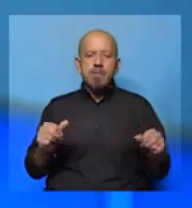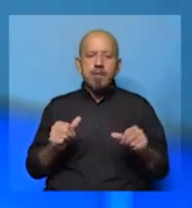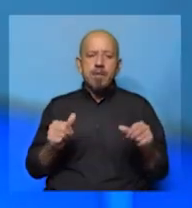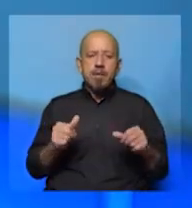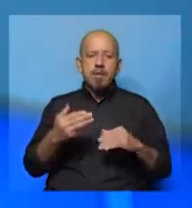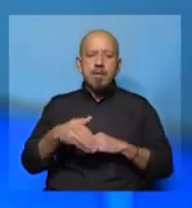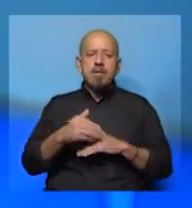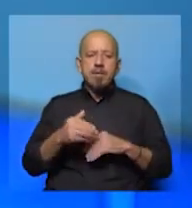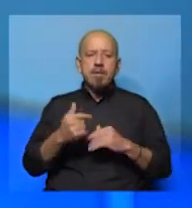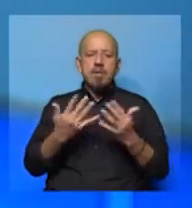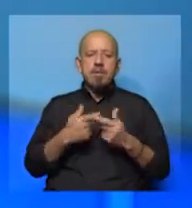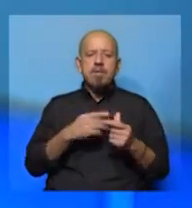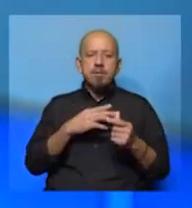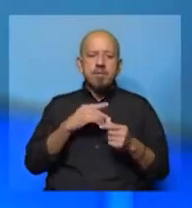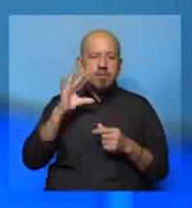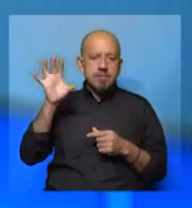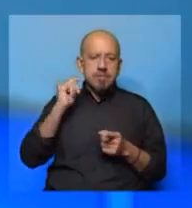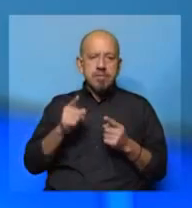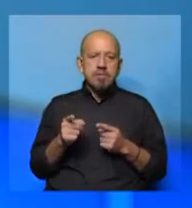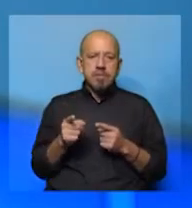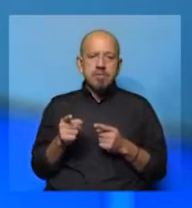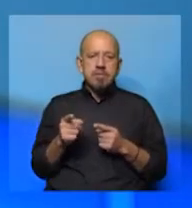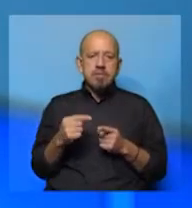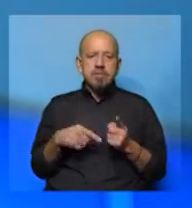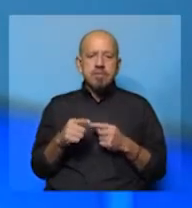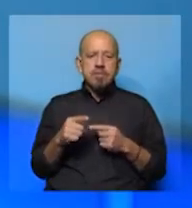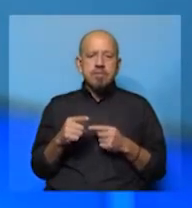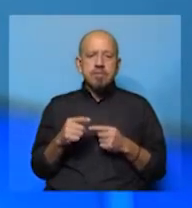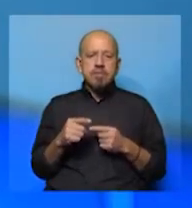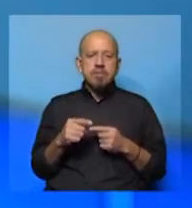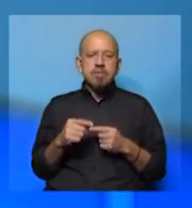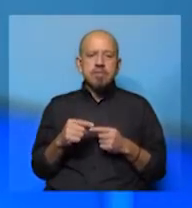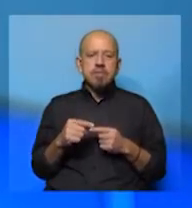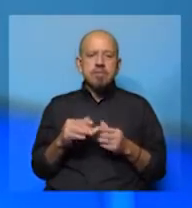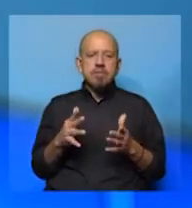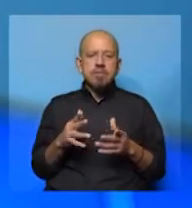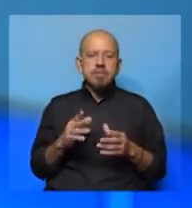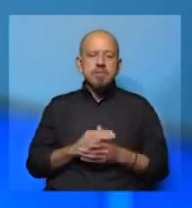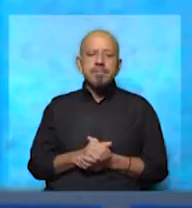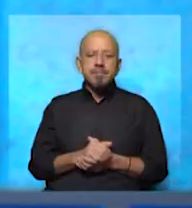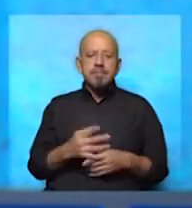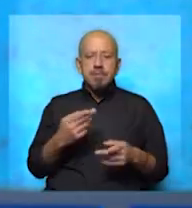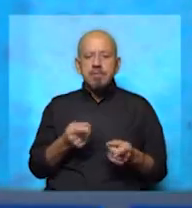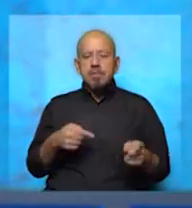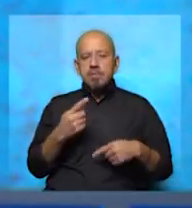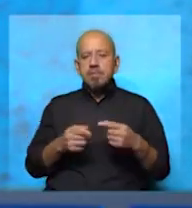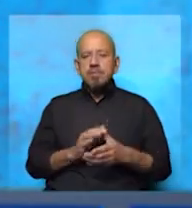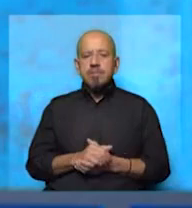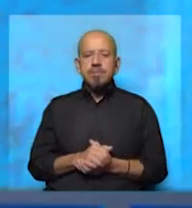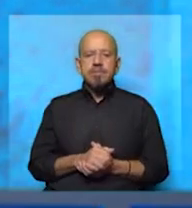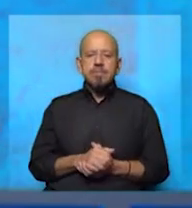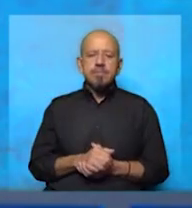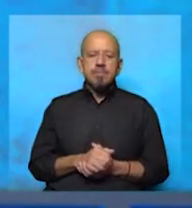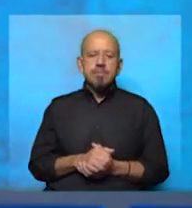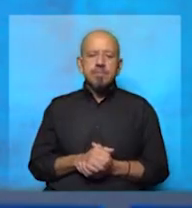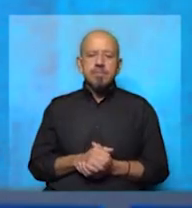calle organizadas hay que escuchar mucho también para para poder abordar el tema hacemos pausa y ya seguimos Te parece sigue lado